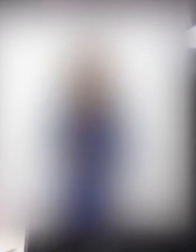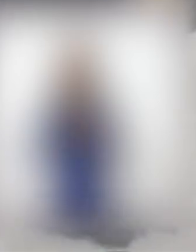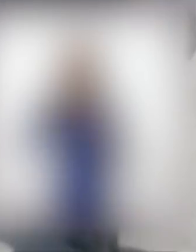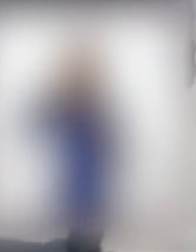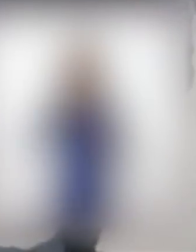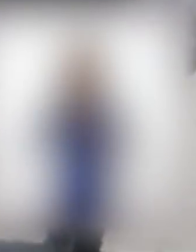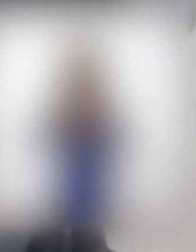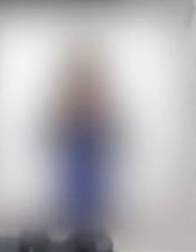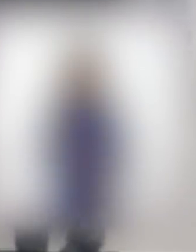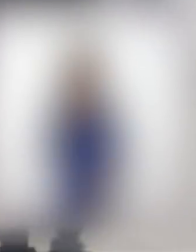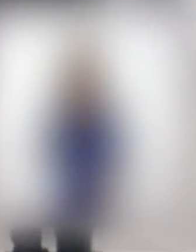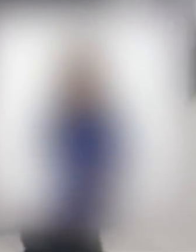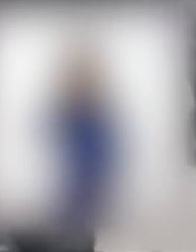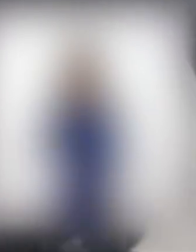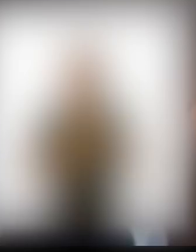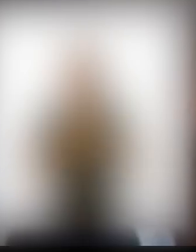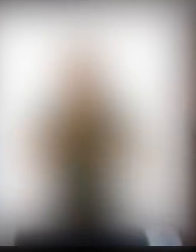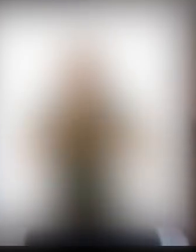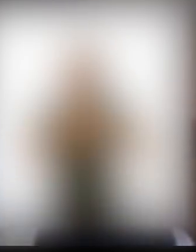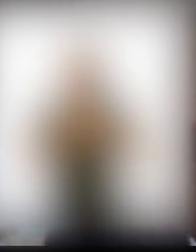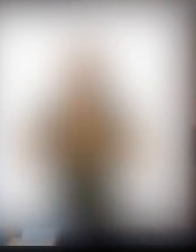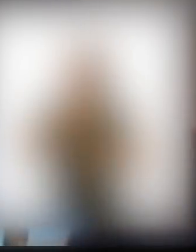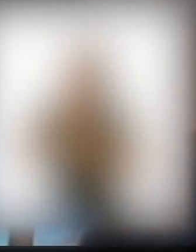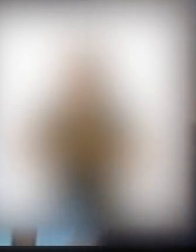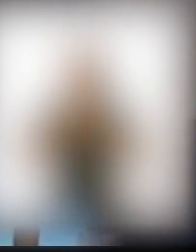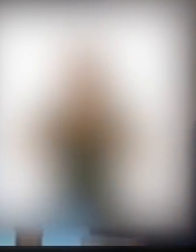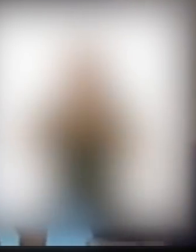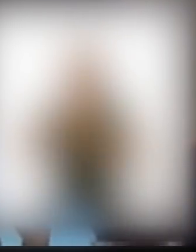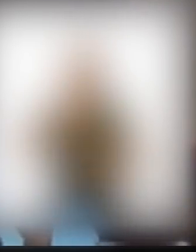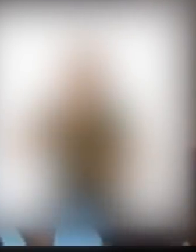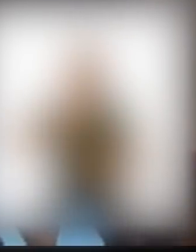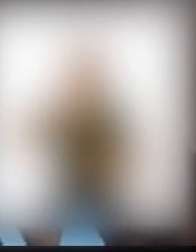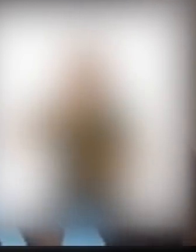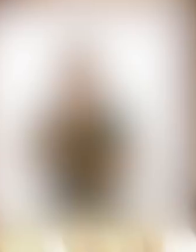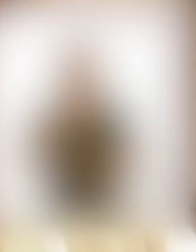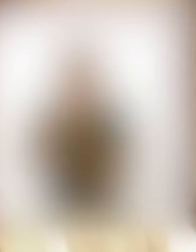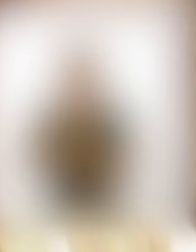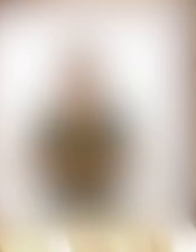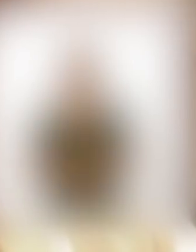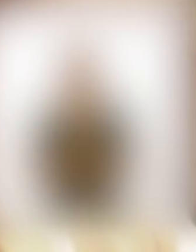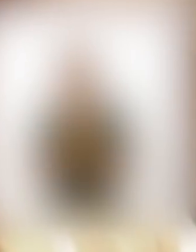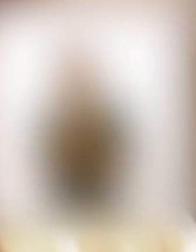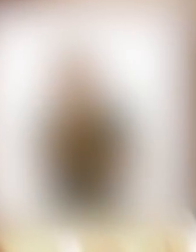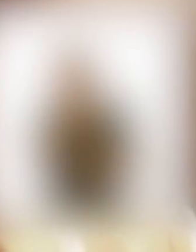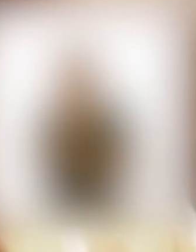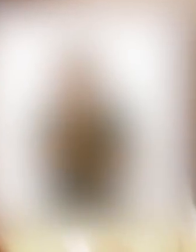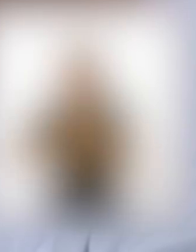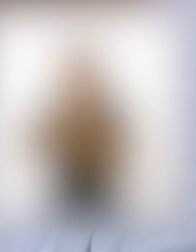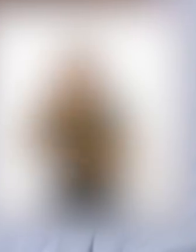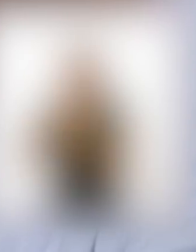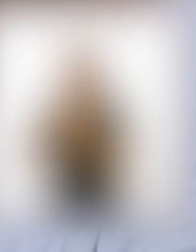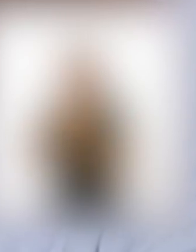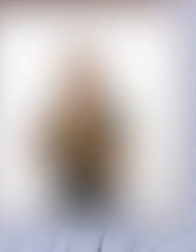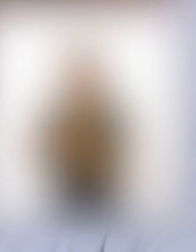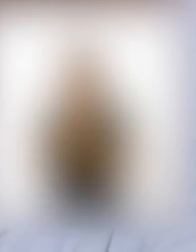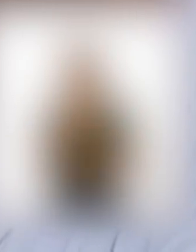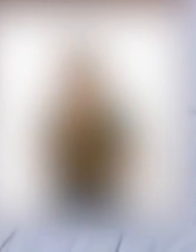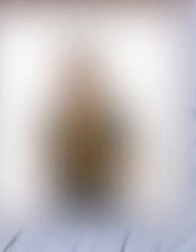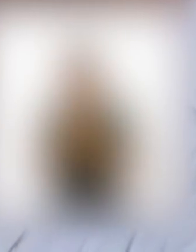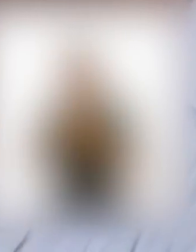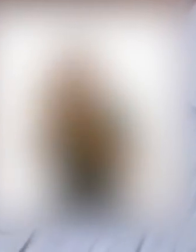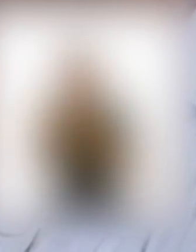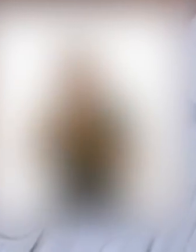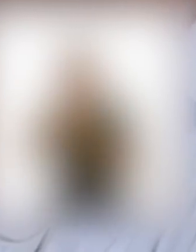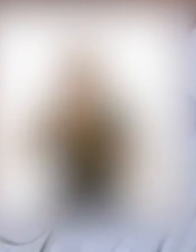ordenó prisión preventiva justificada. Y otro juez giró una orden de aprehensión contra Karime Macías Tubilla, esposa del